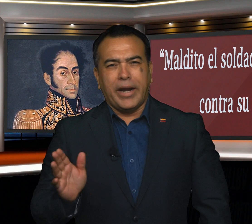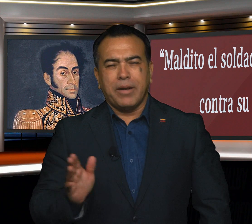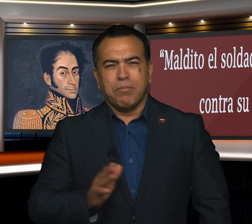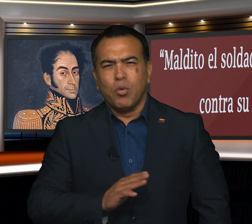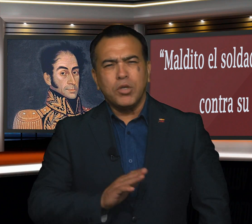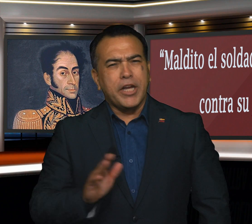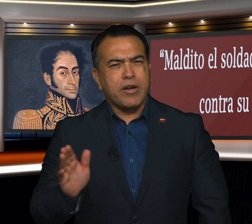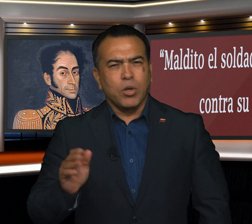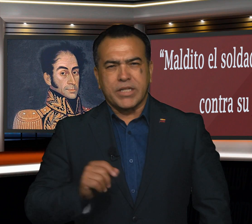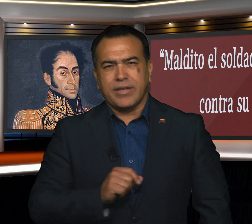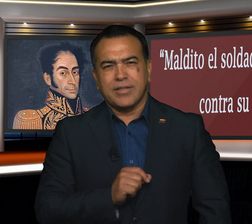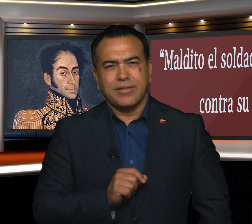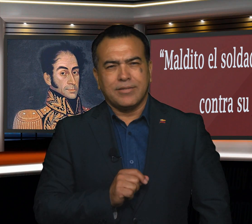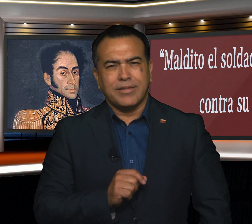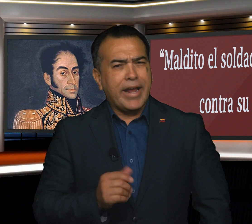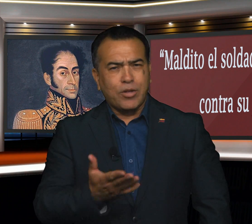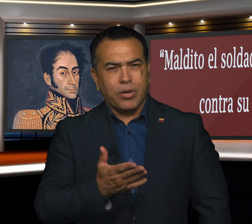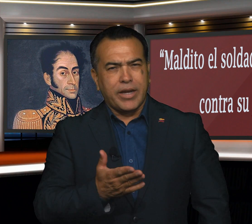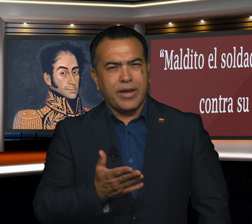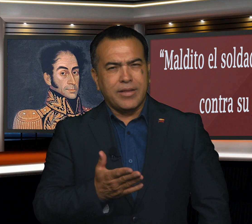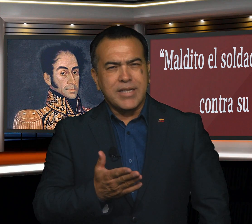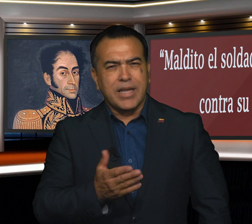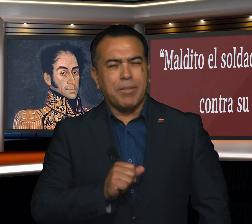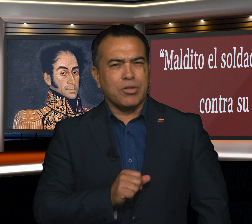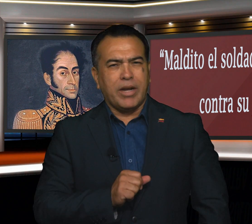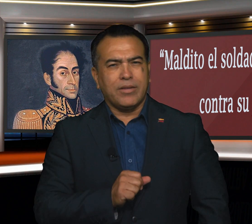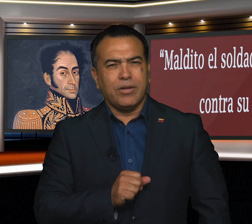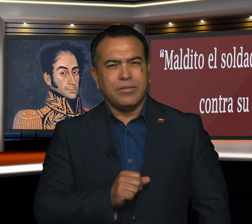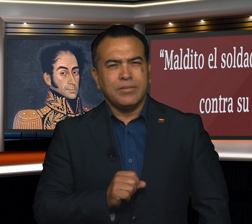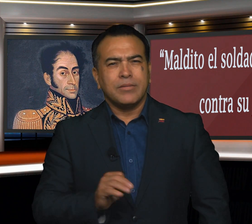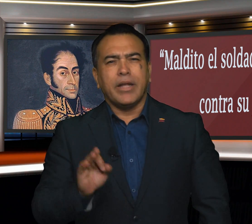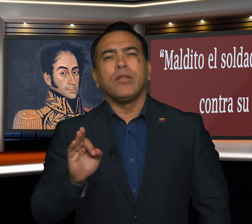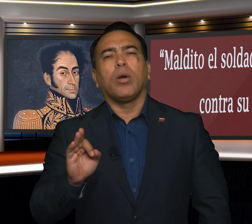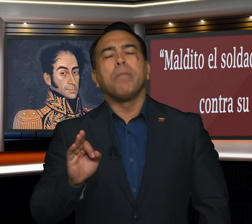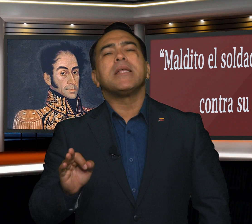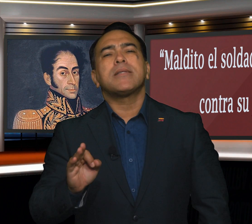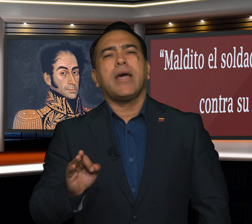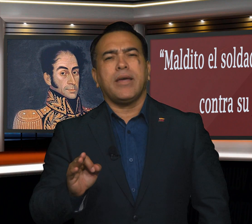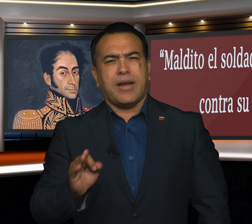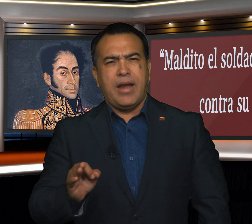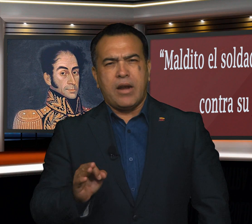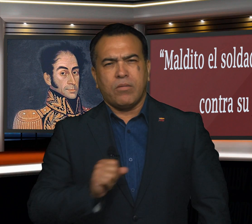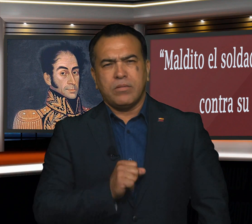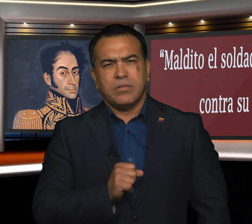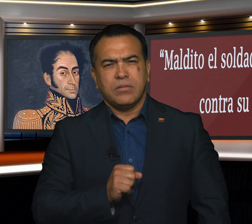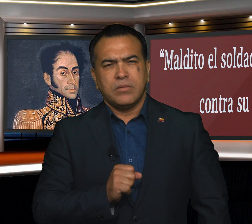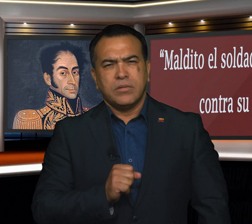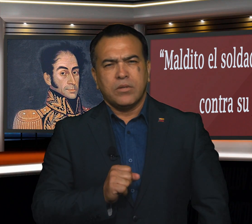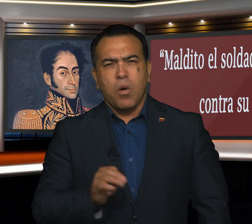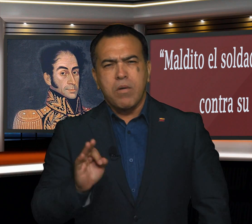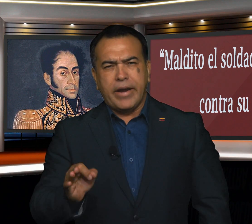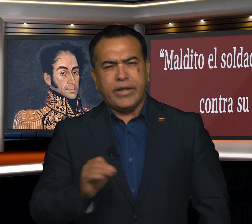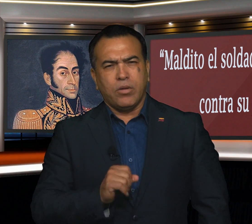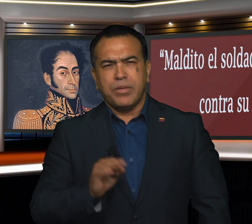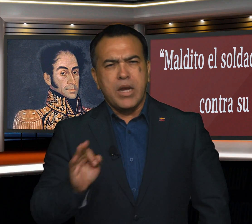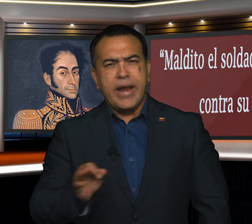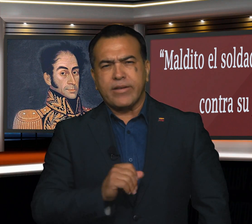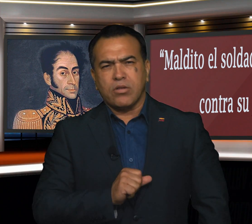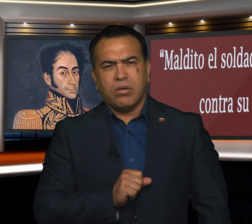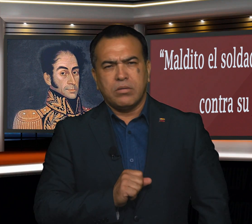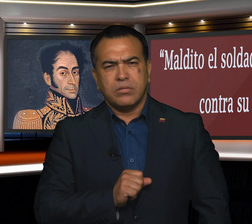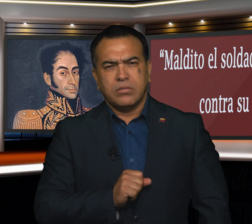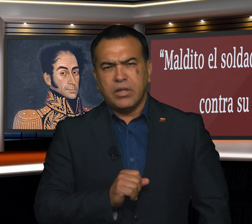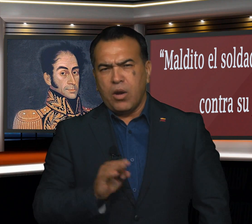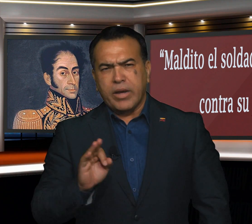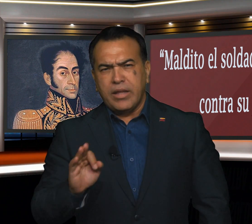Podemos extraer muchas cosas de esto que dice el Mazolandro dentro del mensaje claro, concreto,